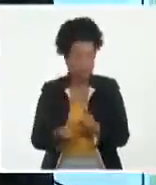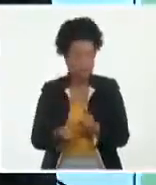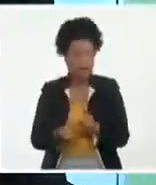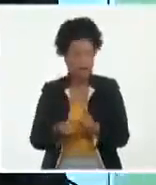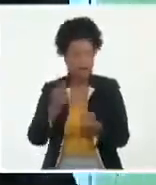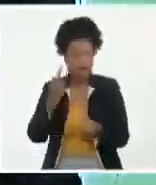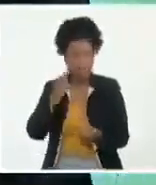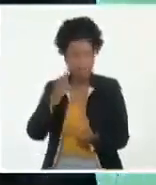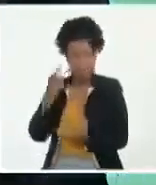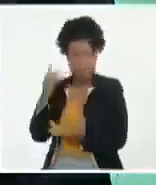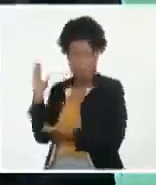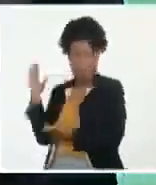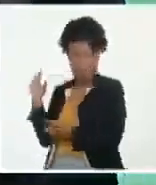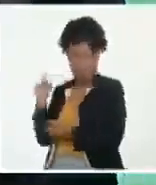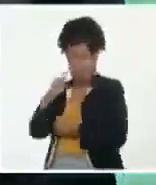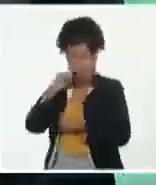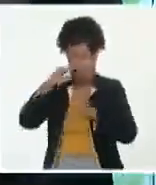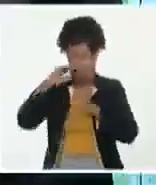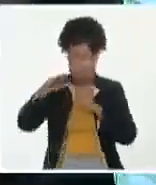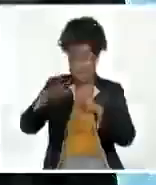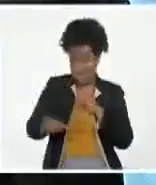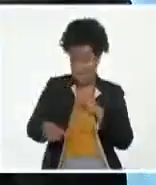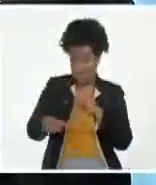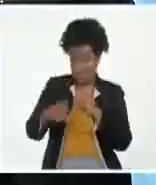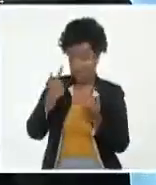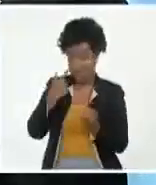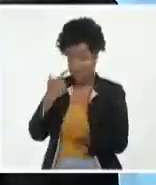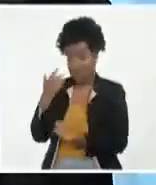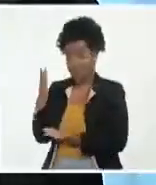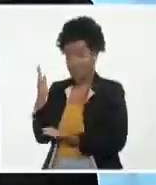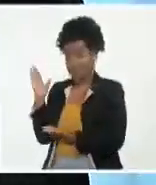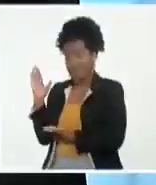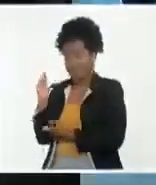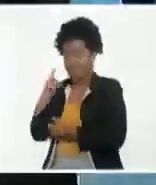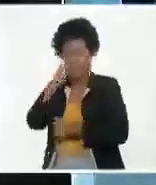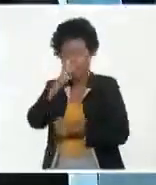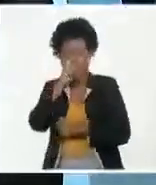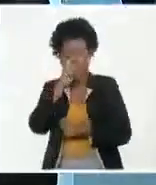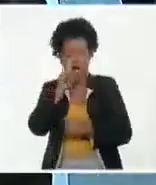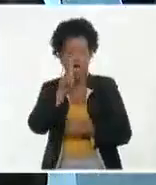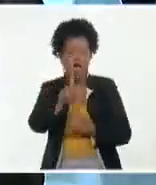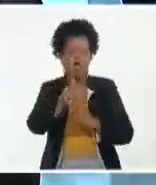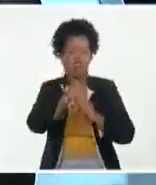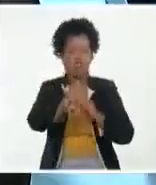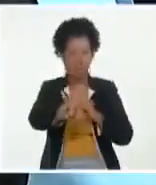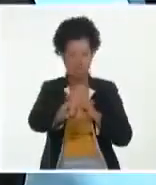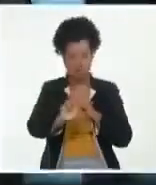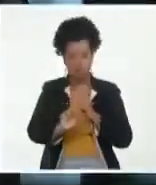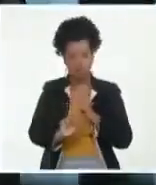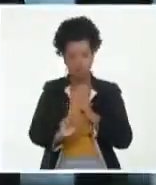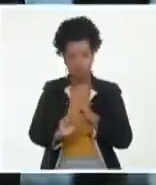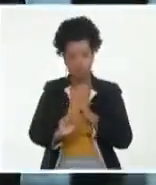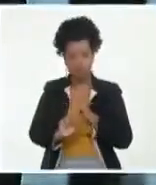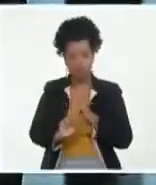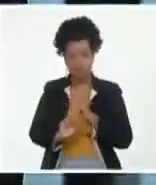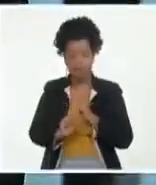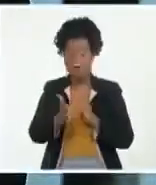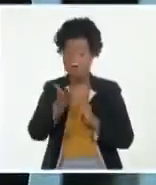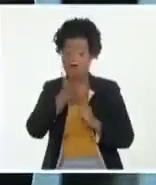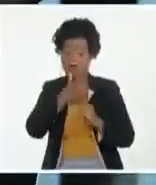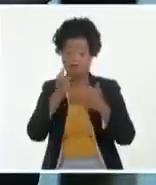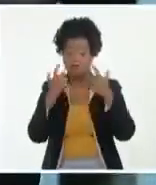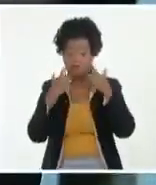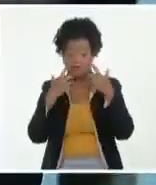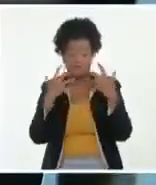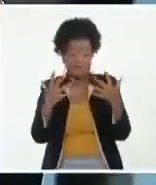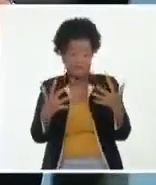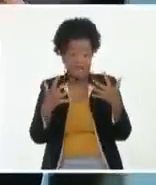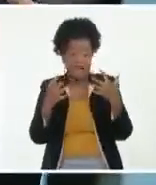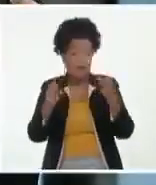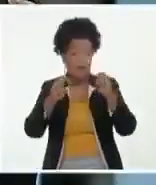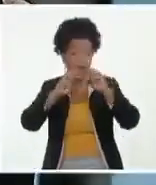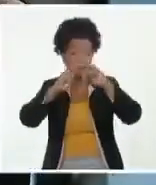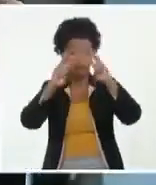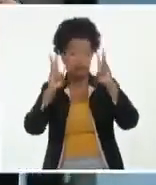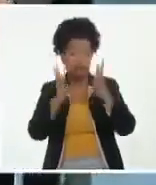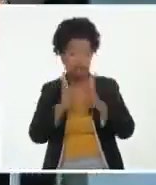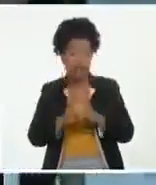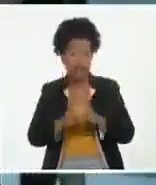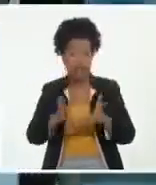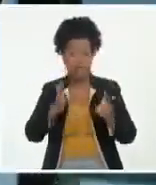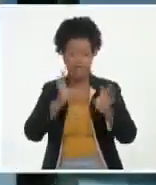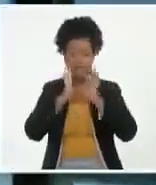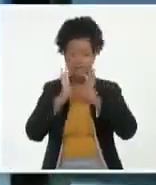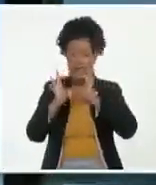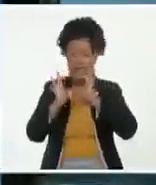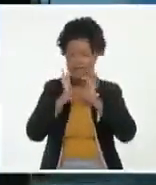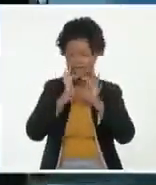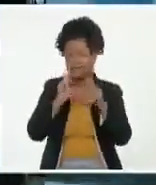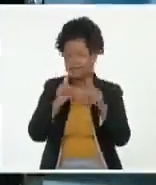García Fernández. Aquí lo ven, tiene 12 años y se hizo popular de la noche a la mañana en las redes sociales, también en los medios de